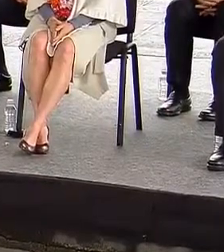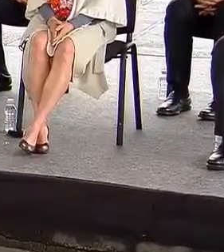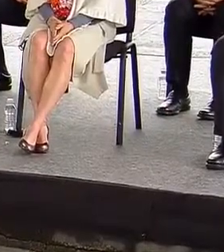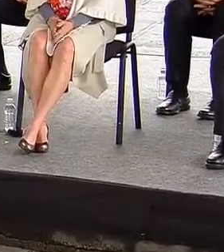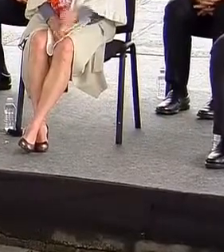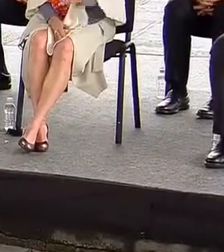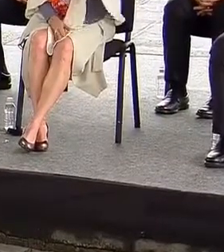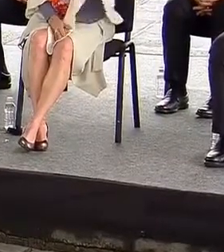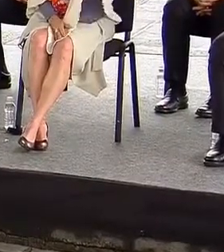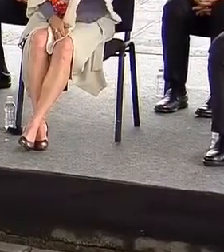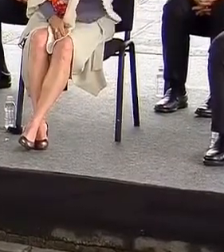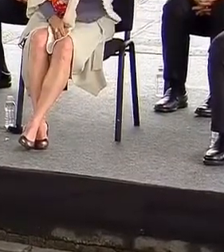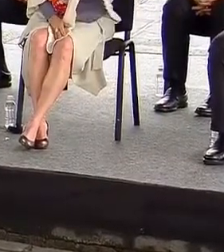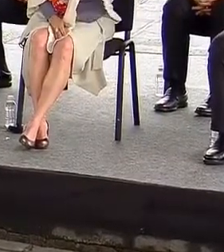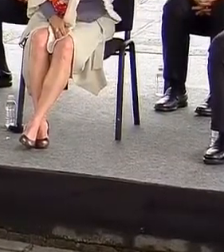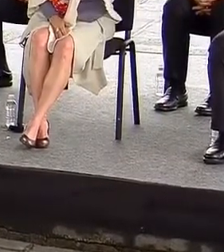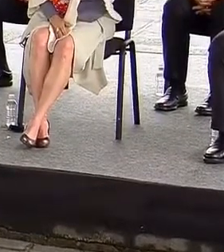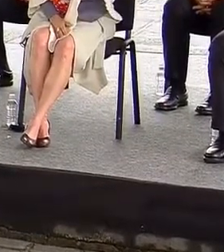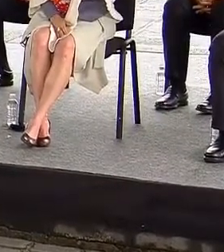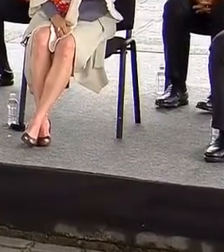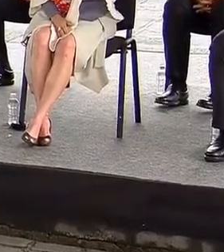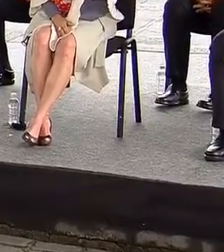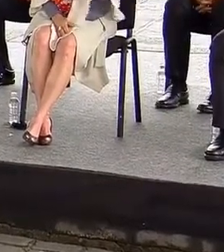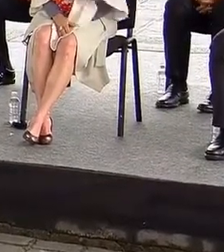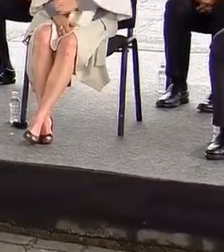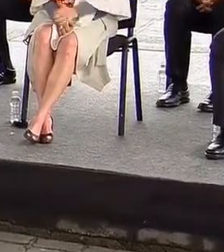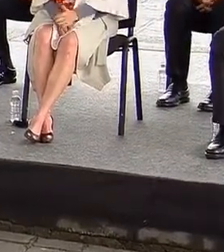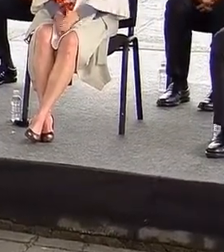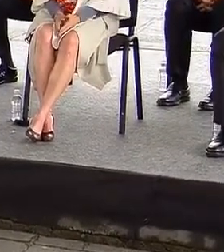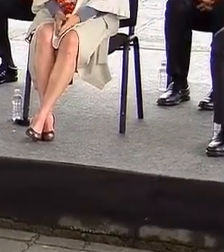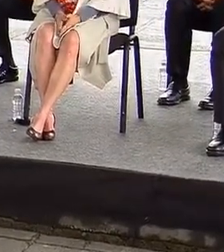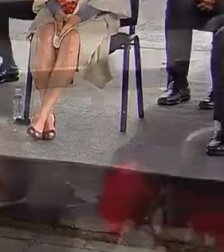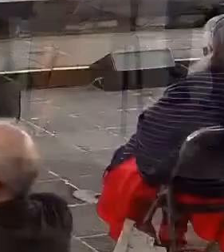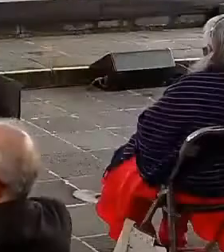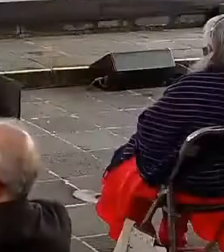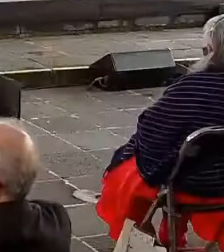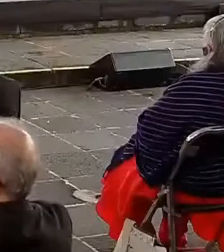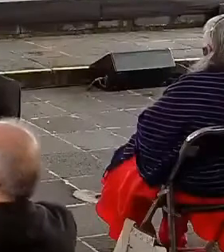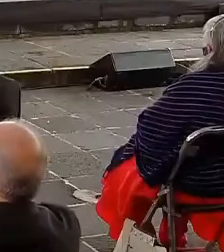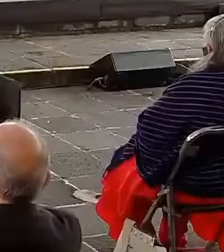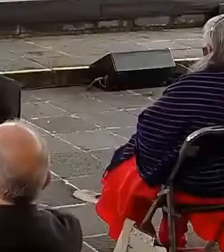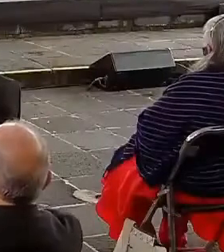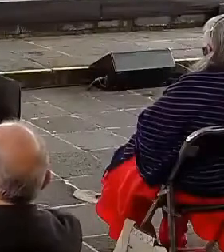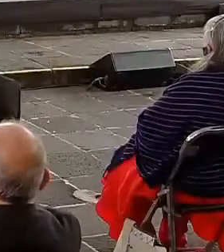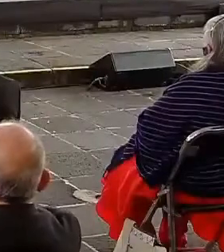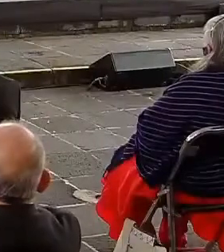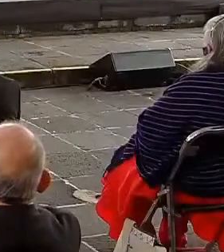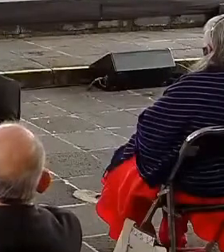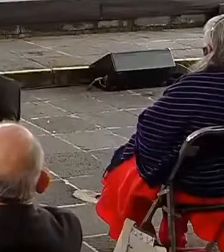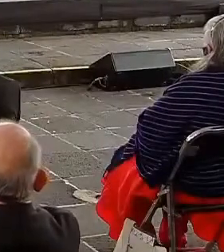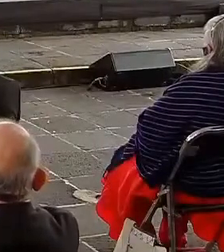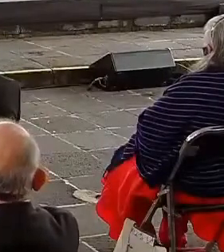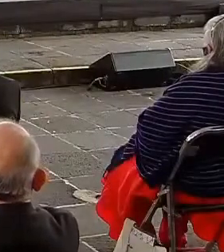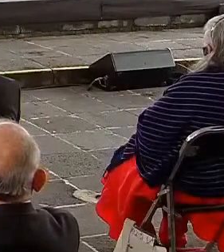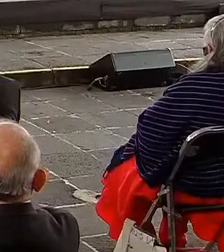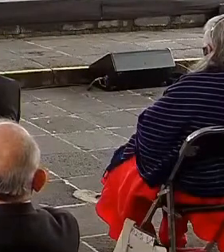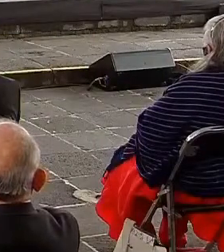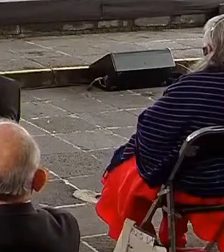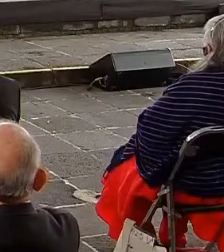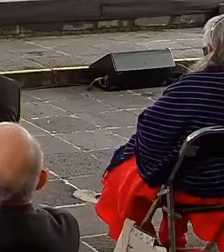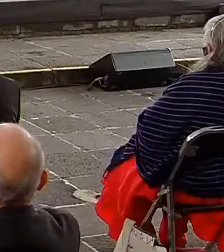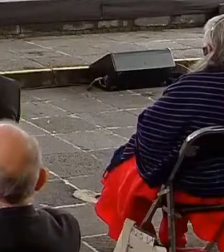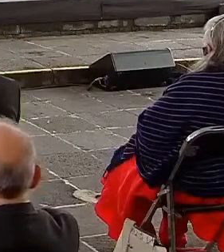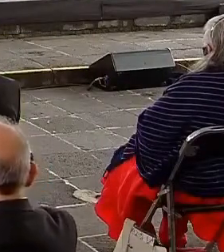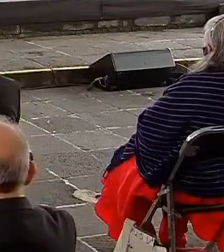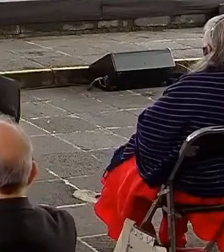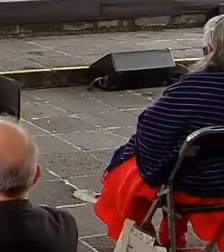quienes entregaron el bastón de mando. Representantes de medios de comunicación. Y quienes nos siguen por internet a través de las redes